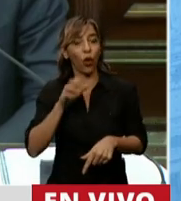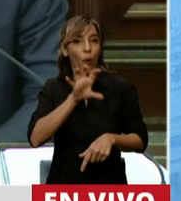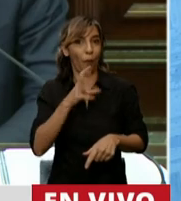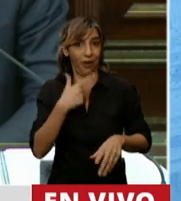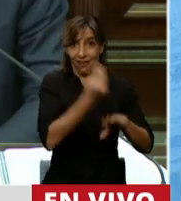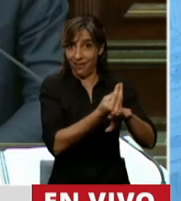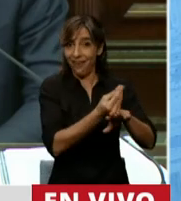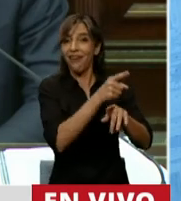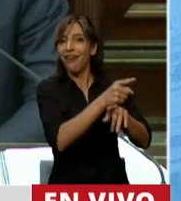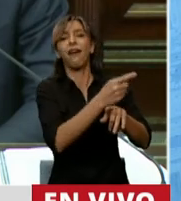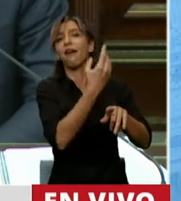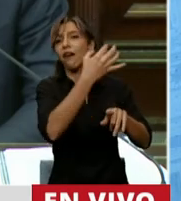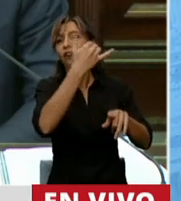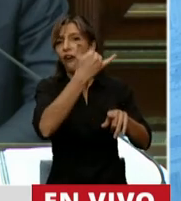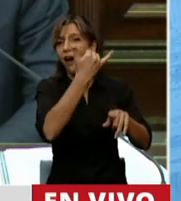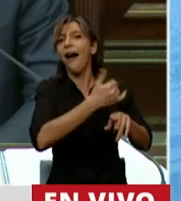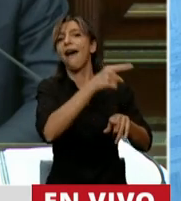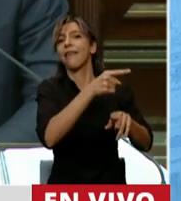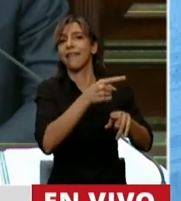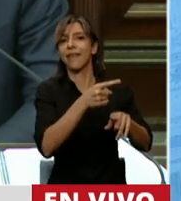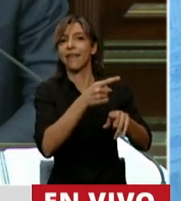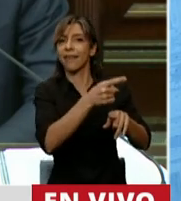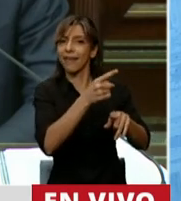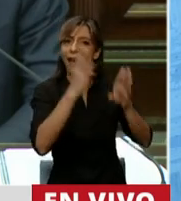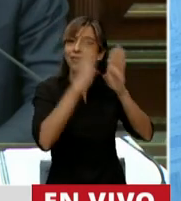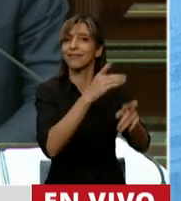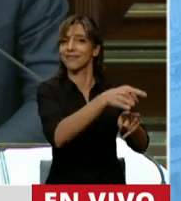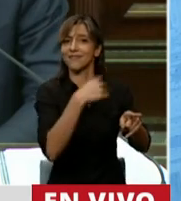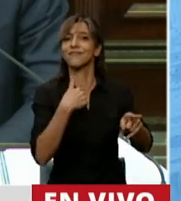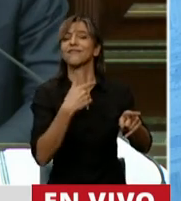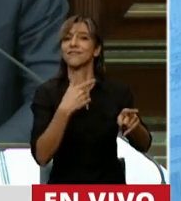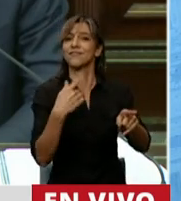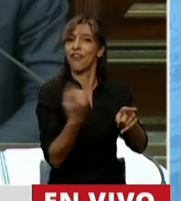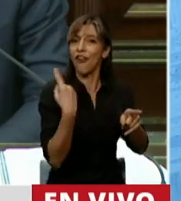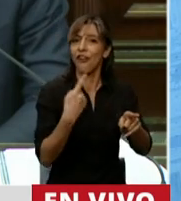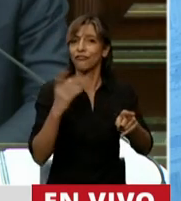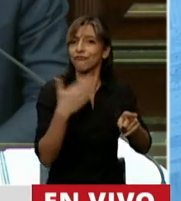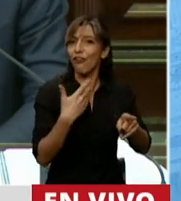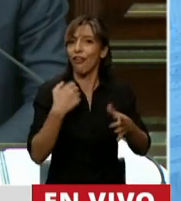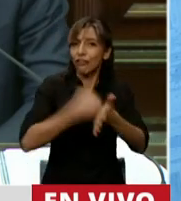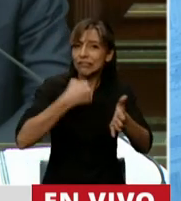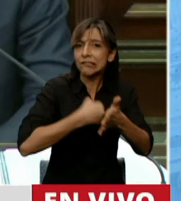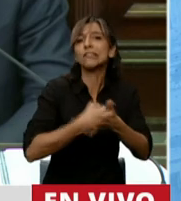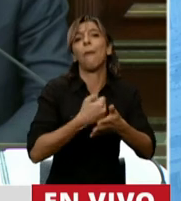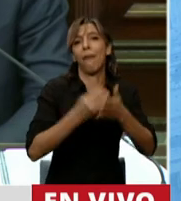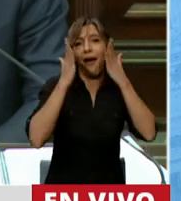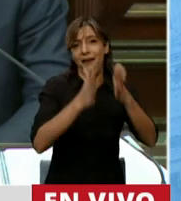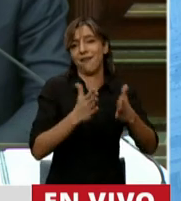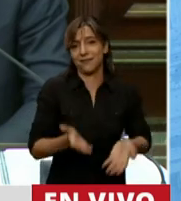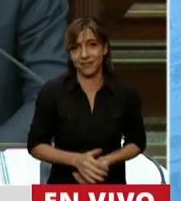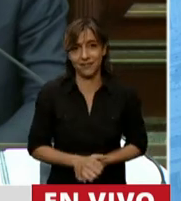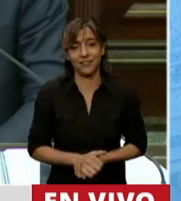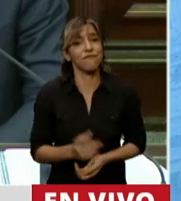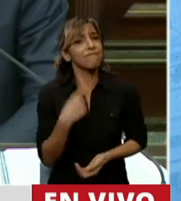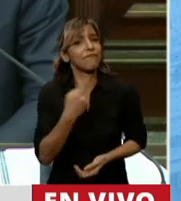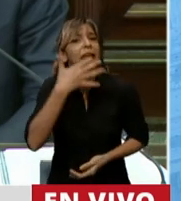los excombatientes tienen su voz. Vamos a ser escuchados. Nosotros entendemos claramente, señor presidente, que la